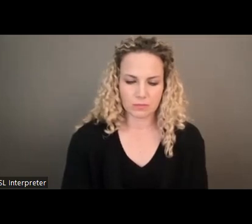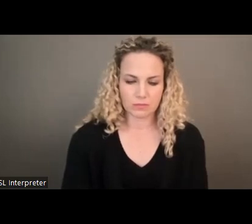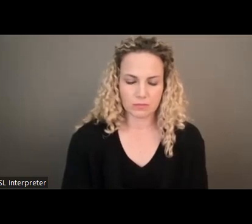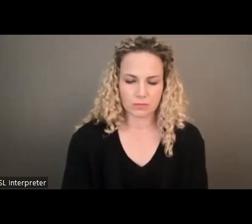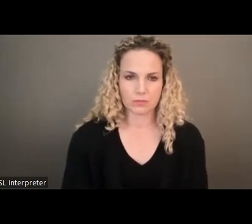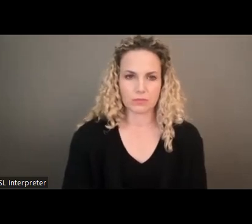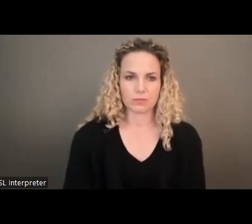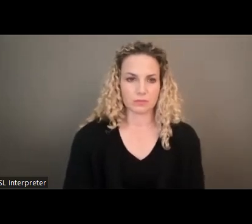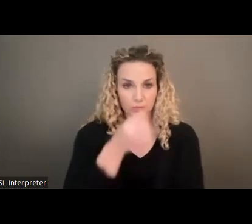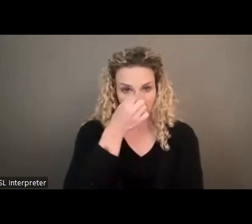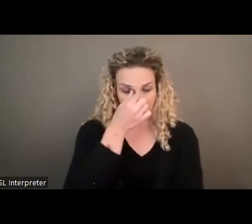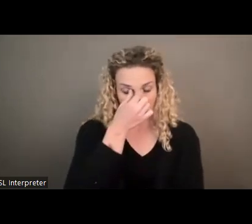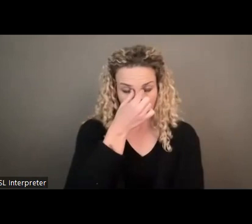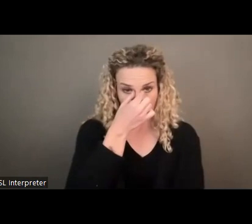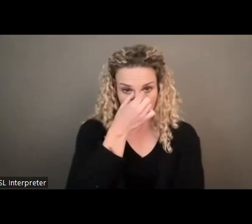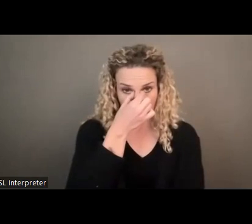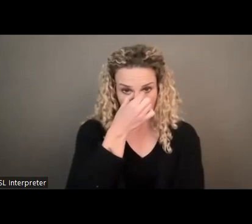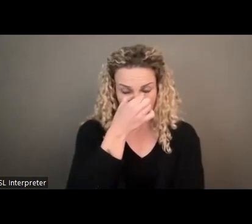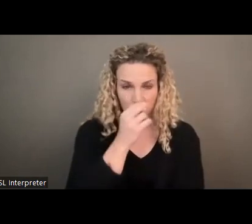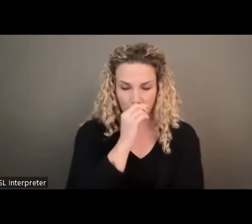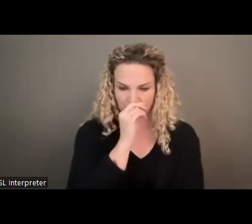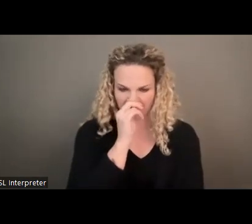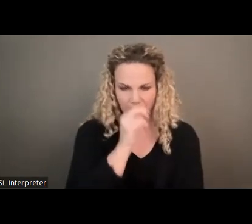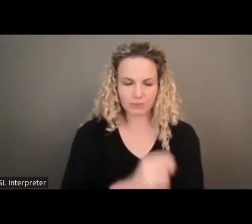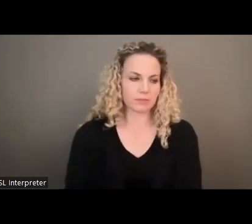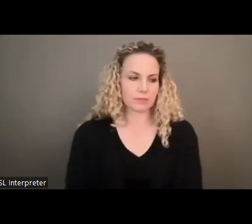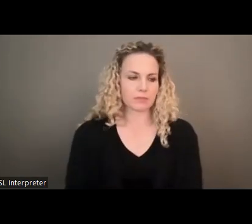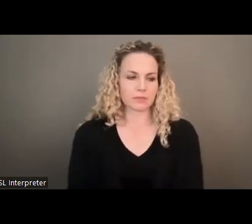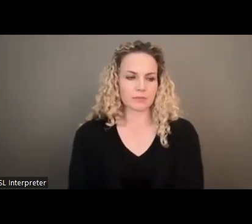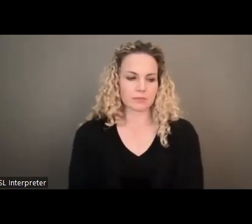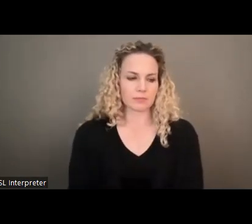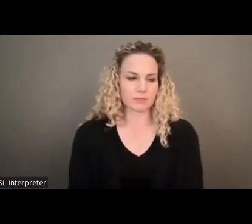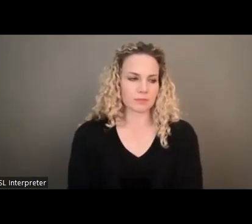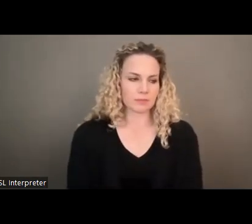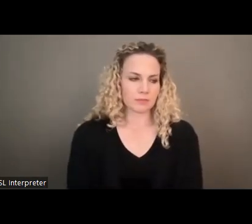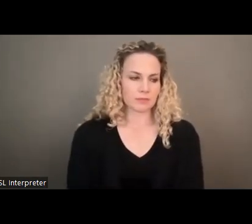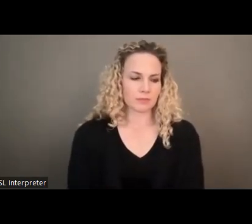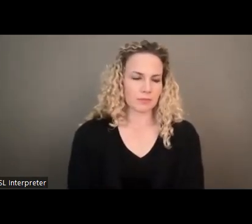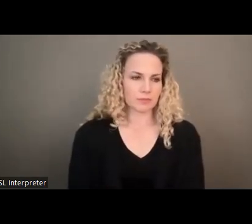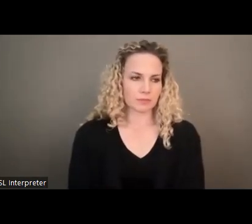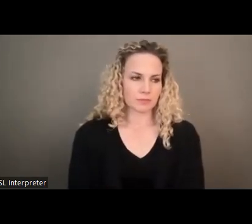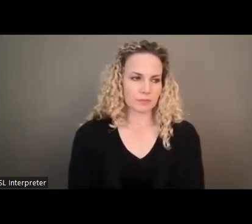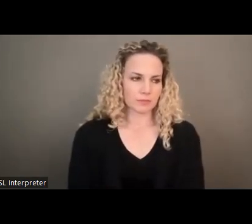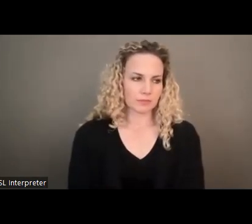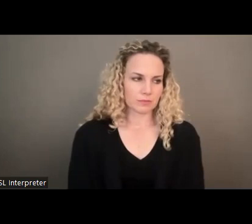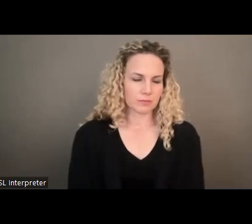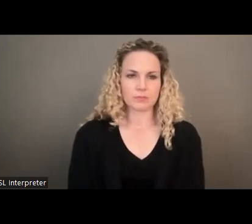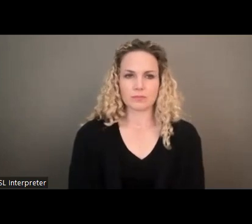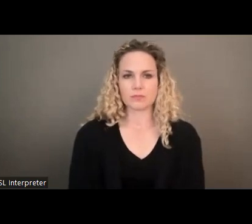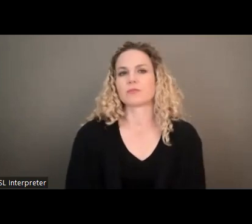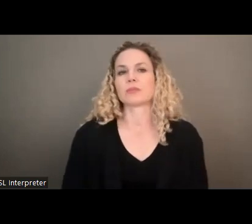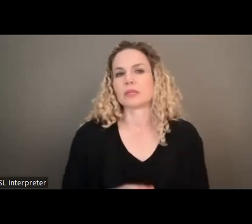para hablar, por favor recuerde hablar claro y en voz alta y a un ritmo moderado, ya que los intérpretes estarán